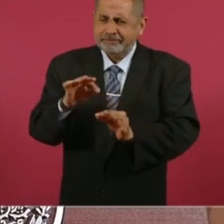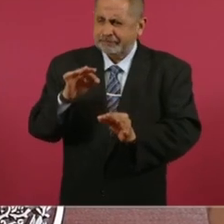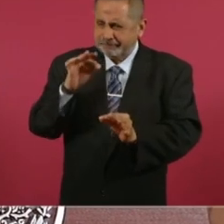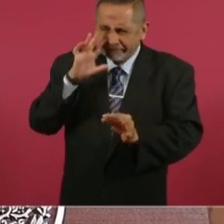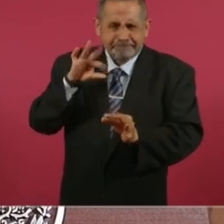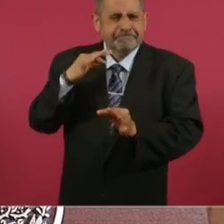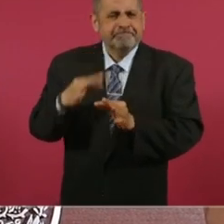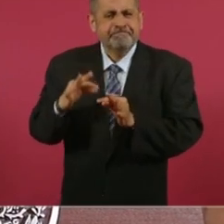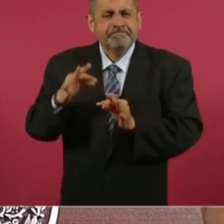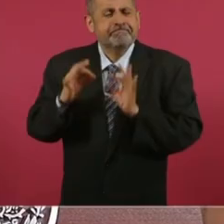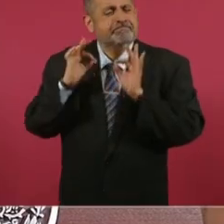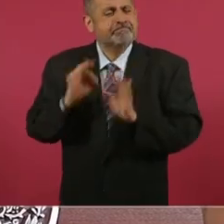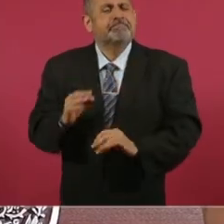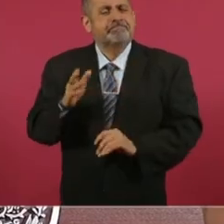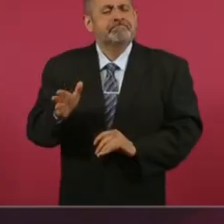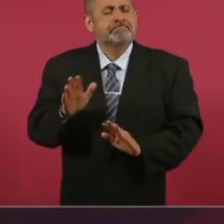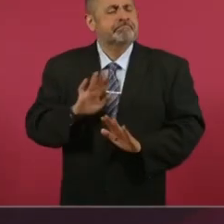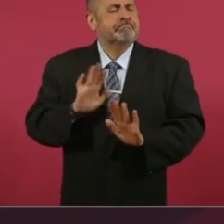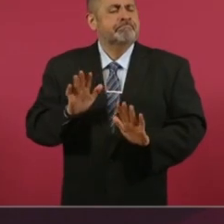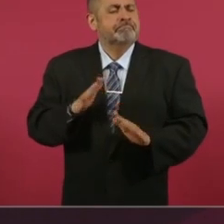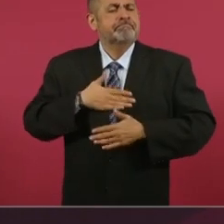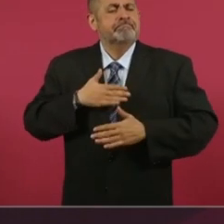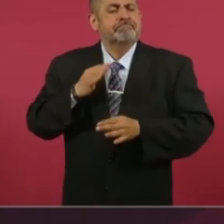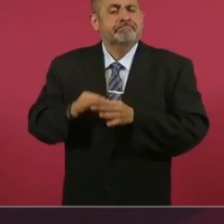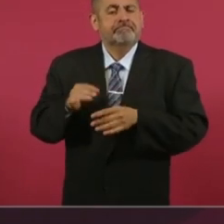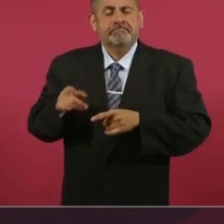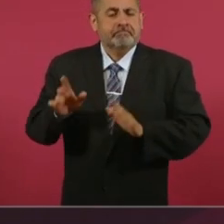ya de